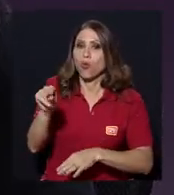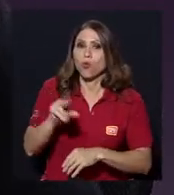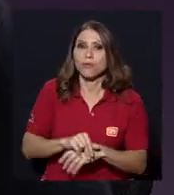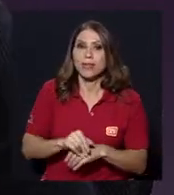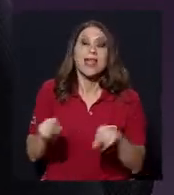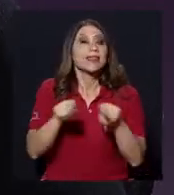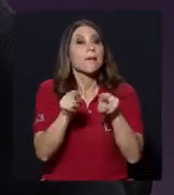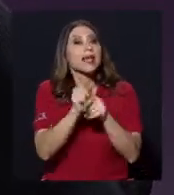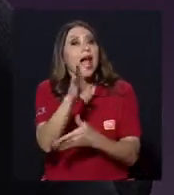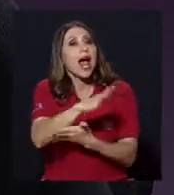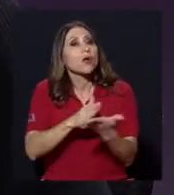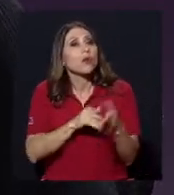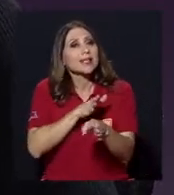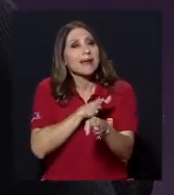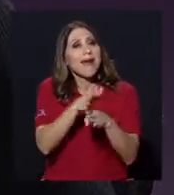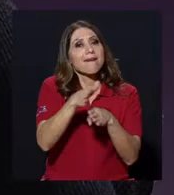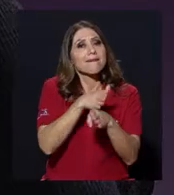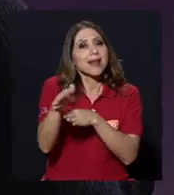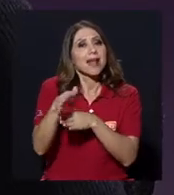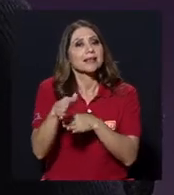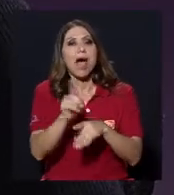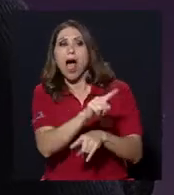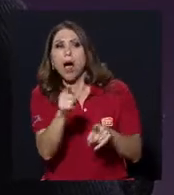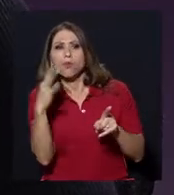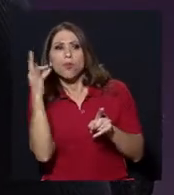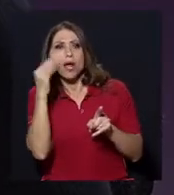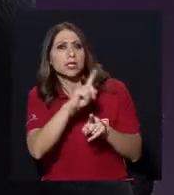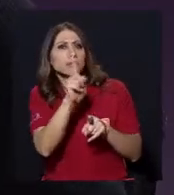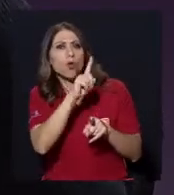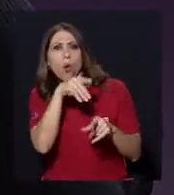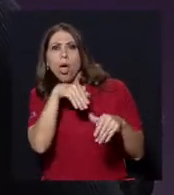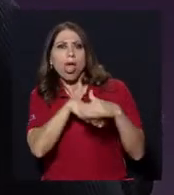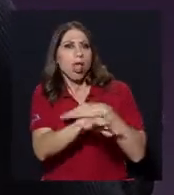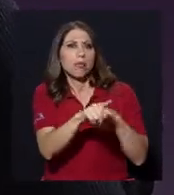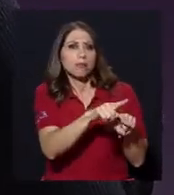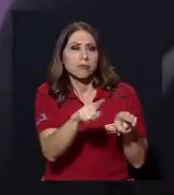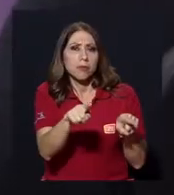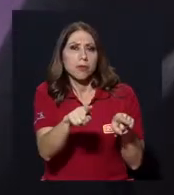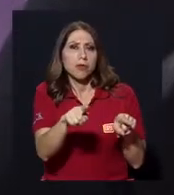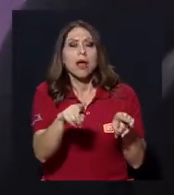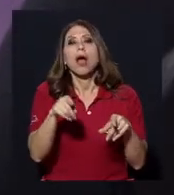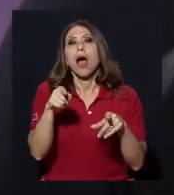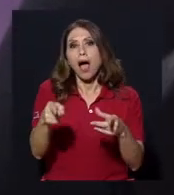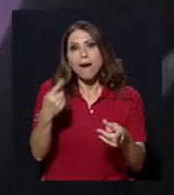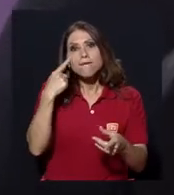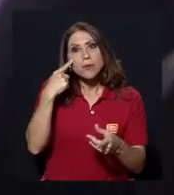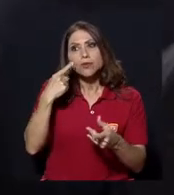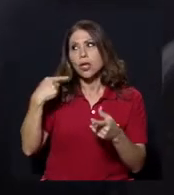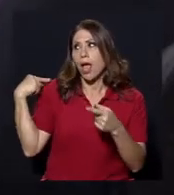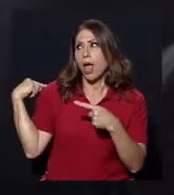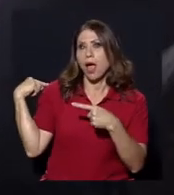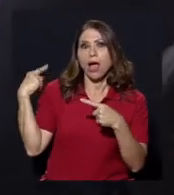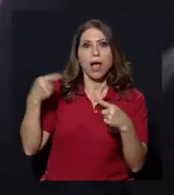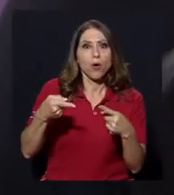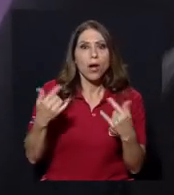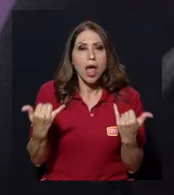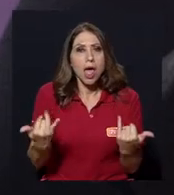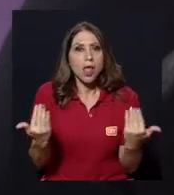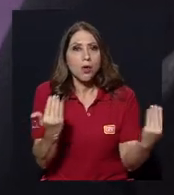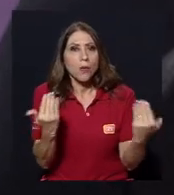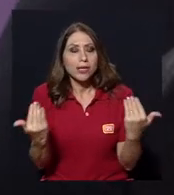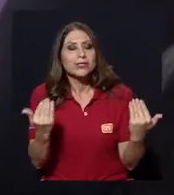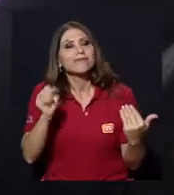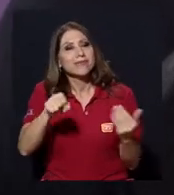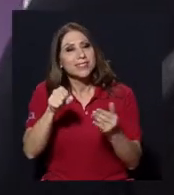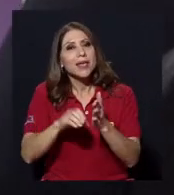profesiones que estaban vedadas, digamos, para las mujeres. Vemos que sí hemos avanzado. Es decir, muchas personas dicen